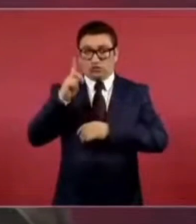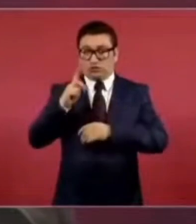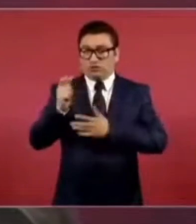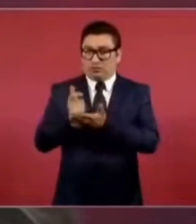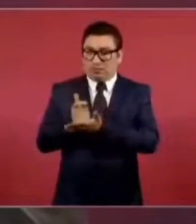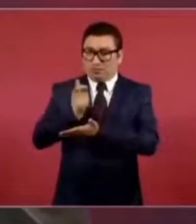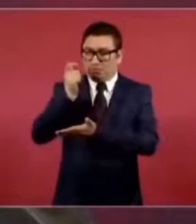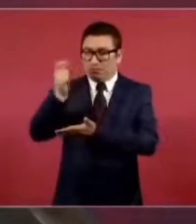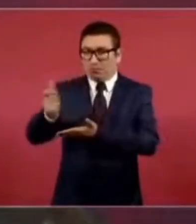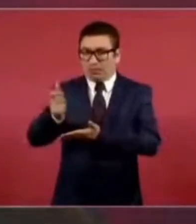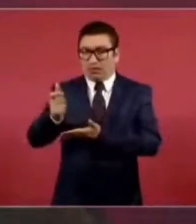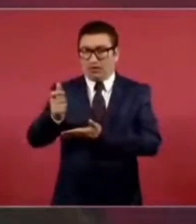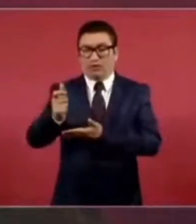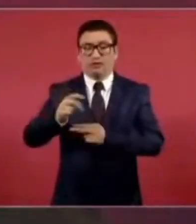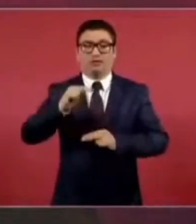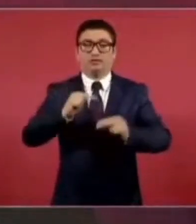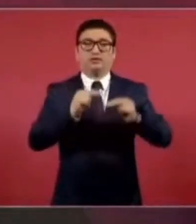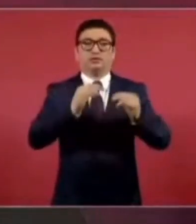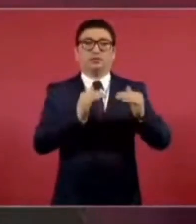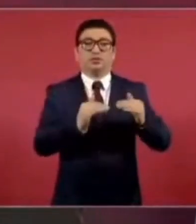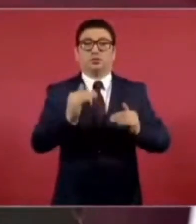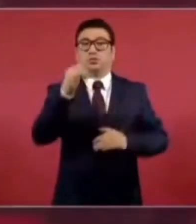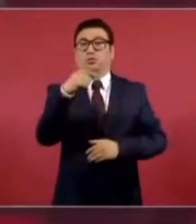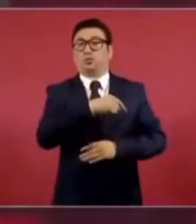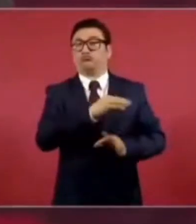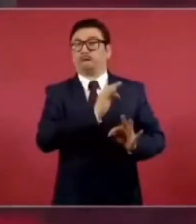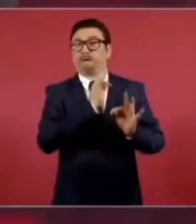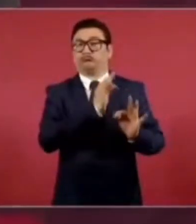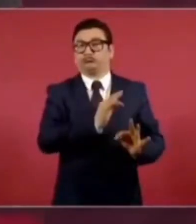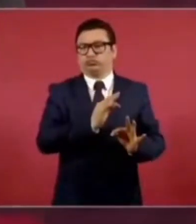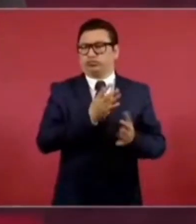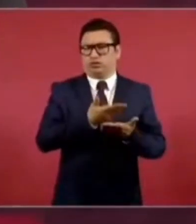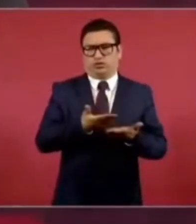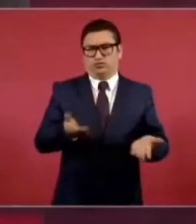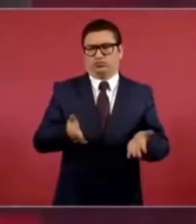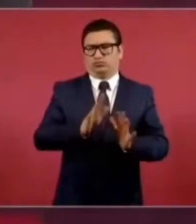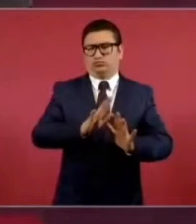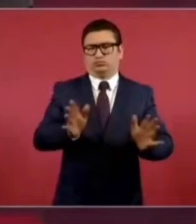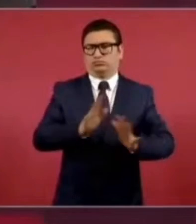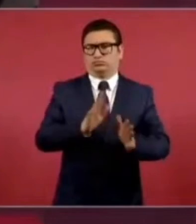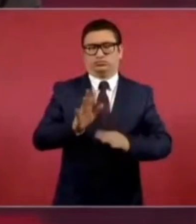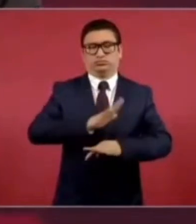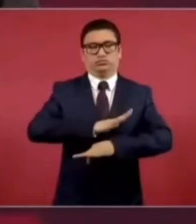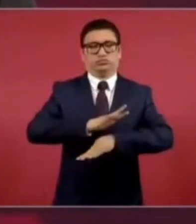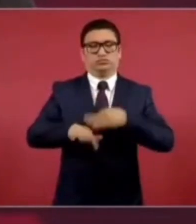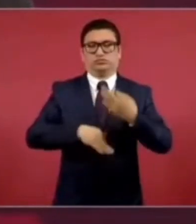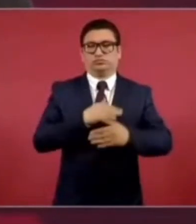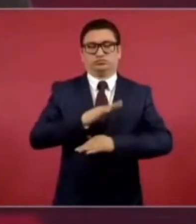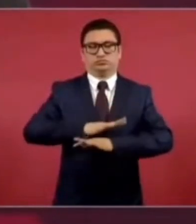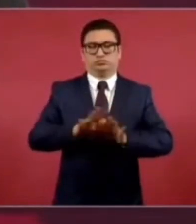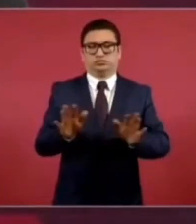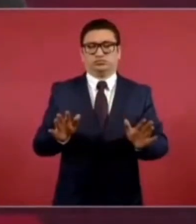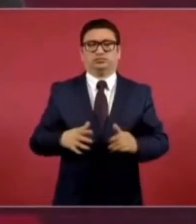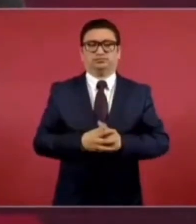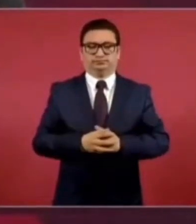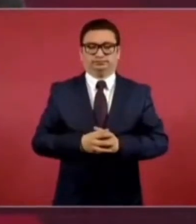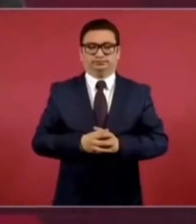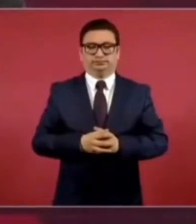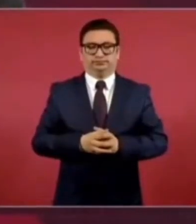aparecía las nubes este Ahora no ahora este